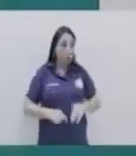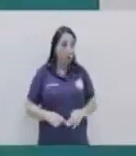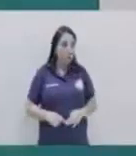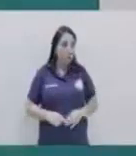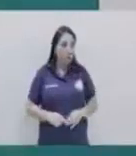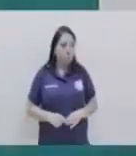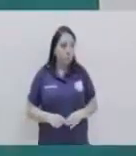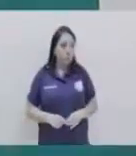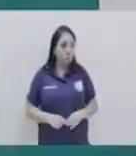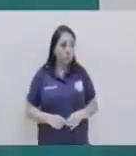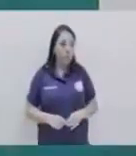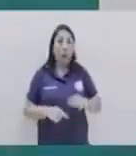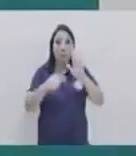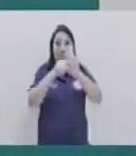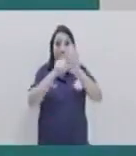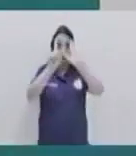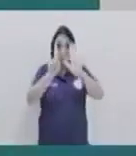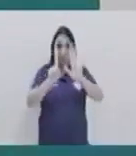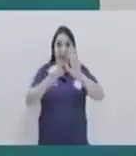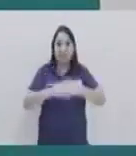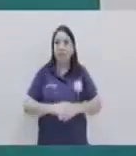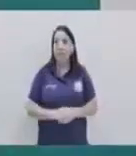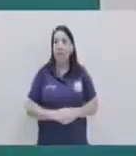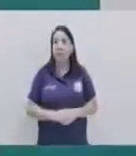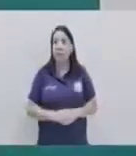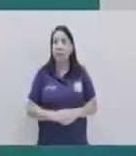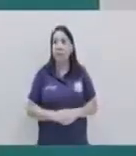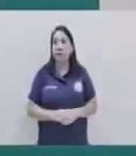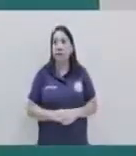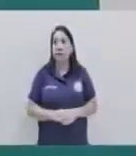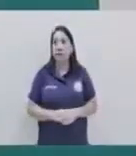b, menos 6